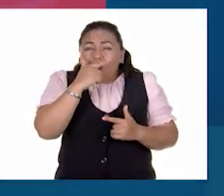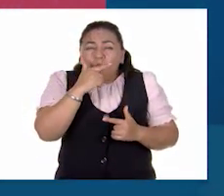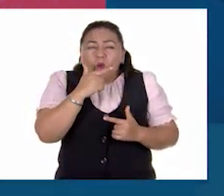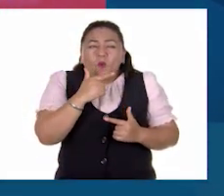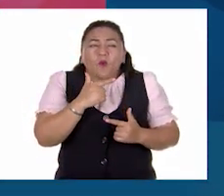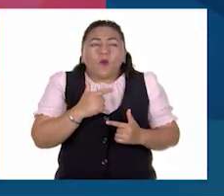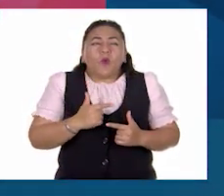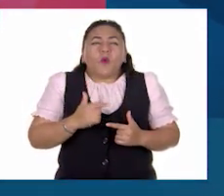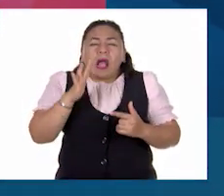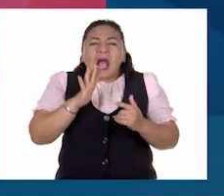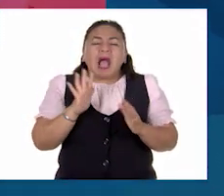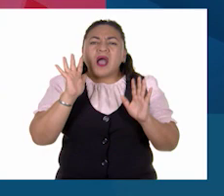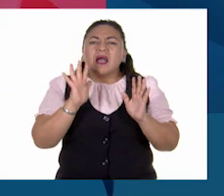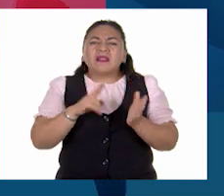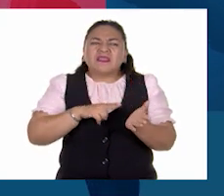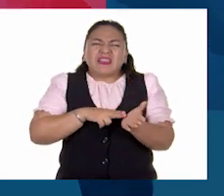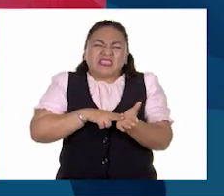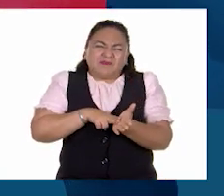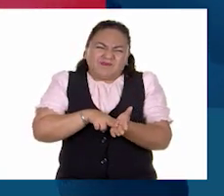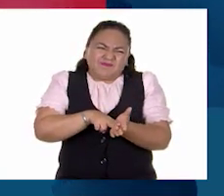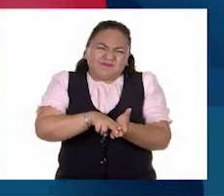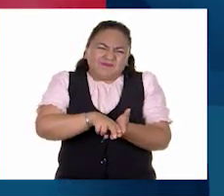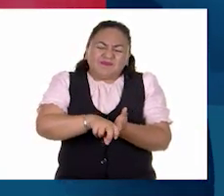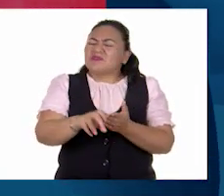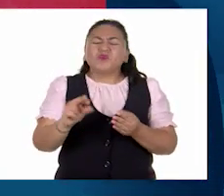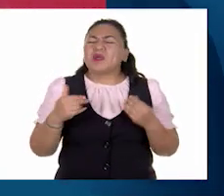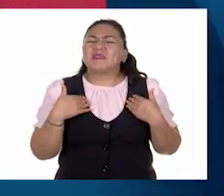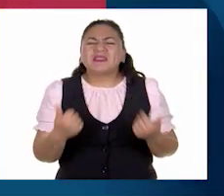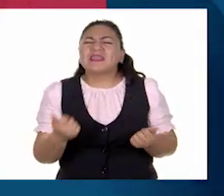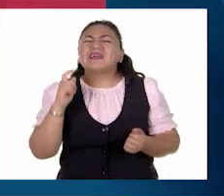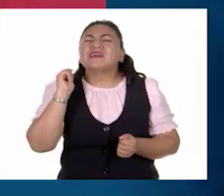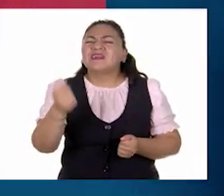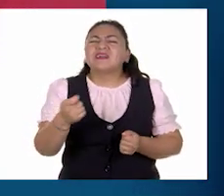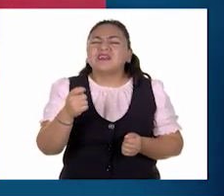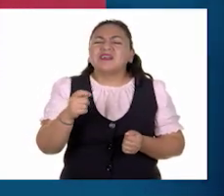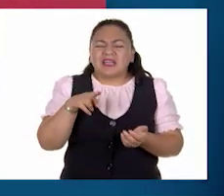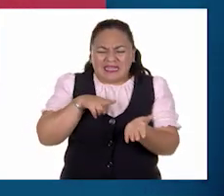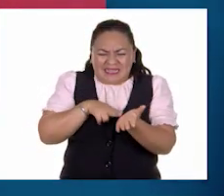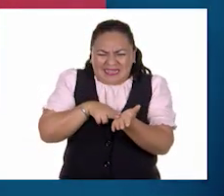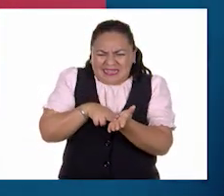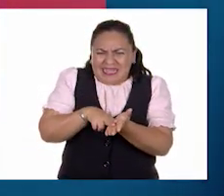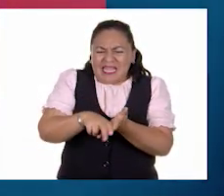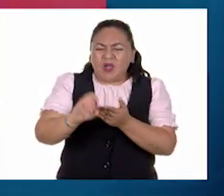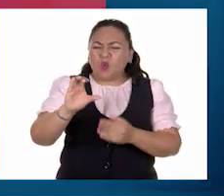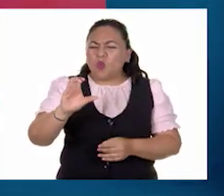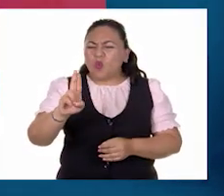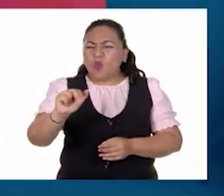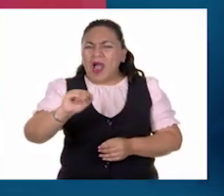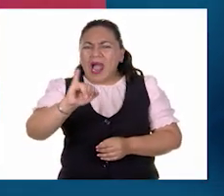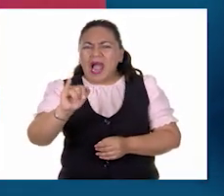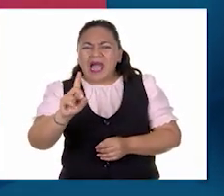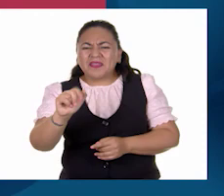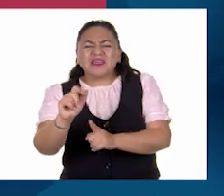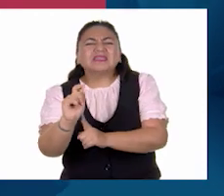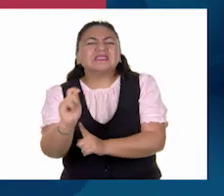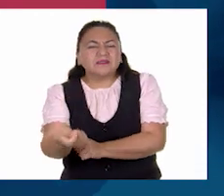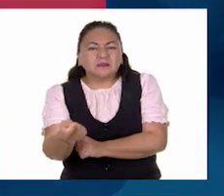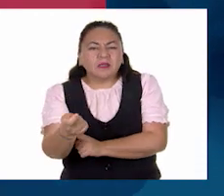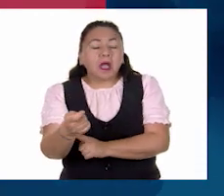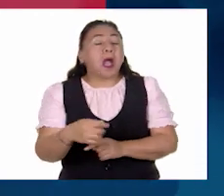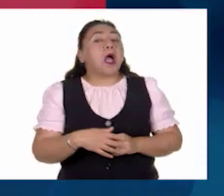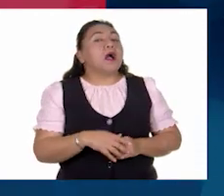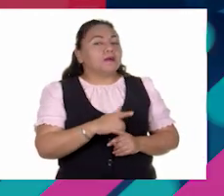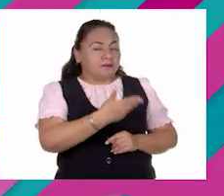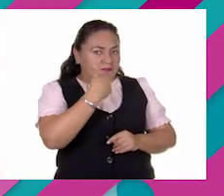negra cuajada. No entiendo, profesor, ¿qué significa lo de negra cuajada? Muy buena